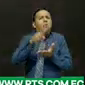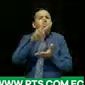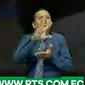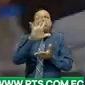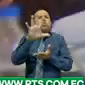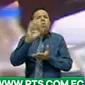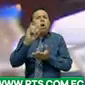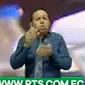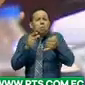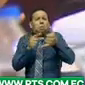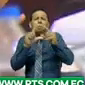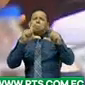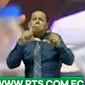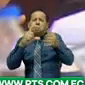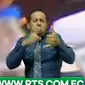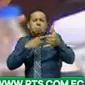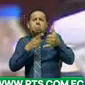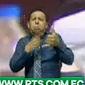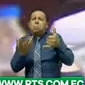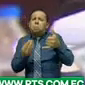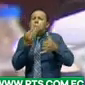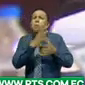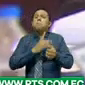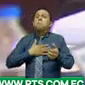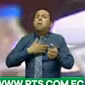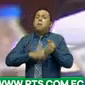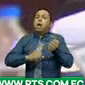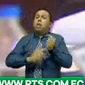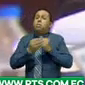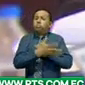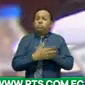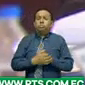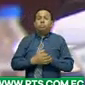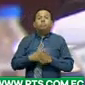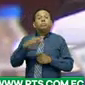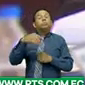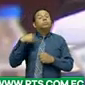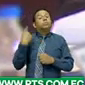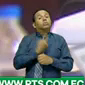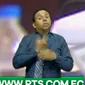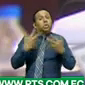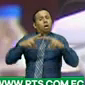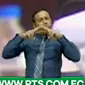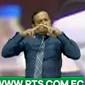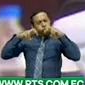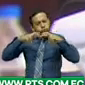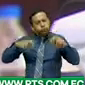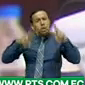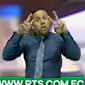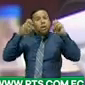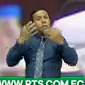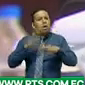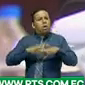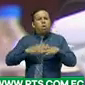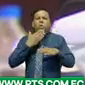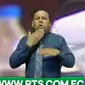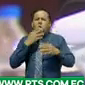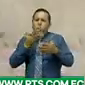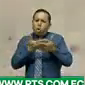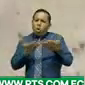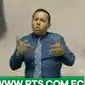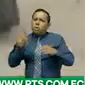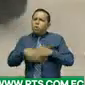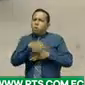hermano. Tenemos también una investigación previa por el ingreso de artículos prohibidos a los centros